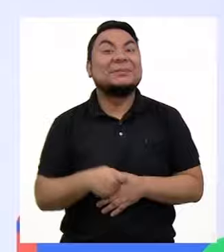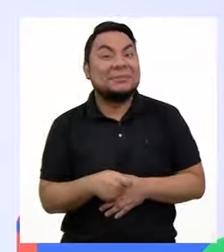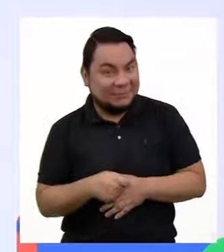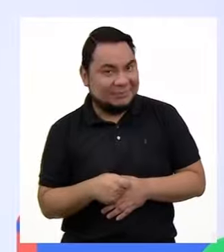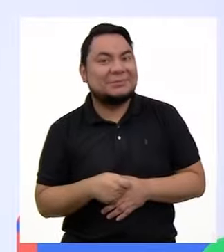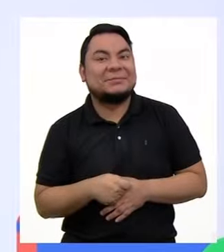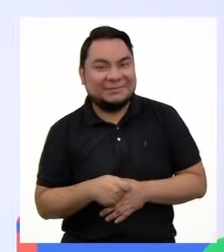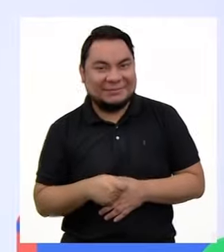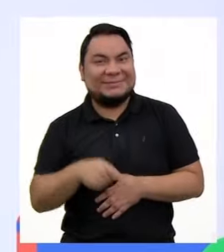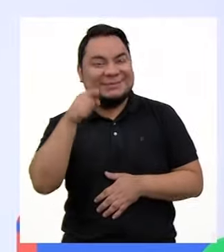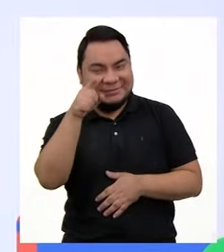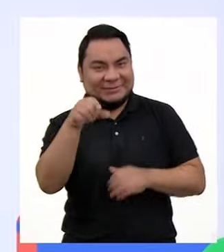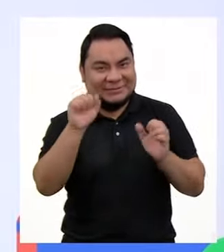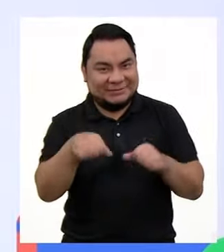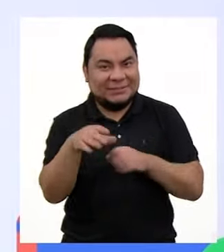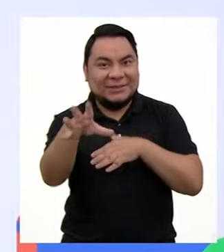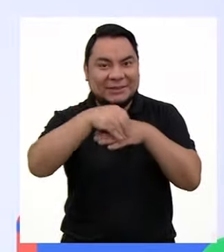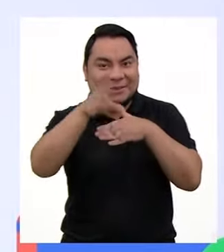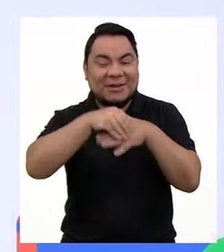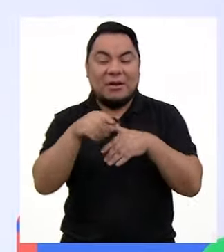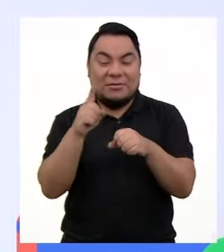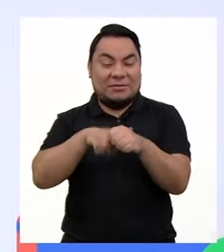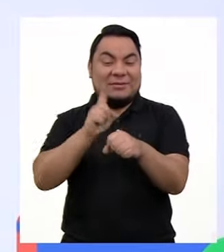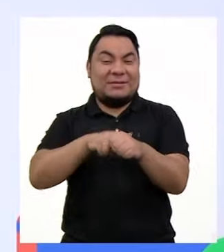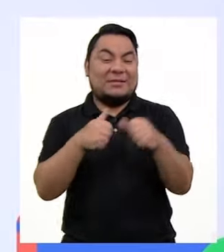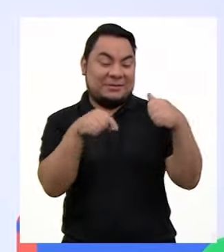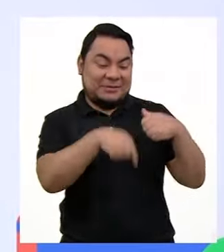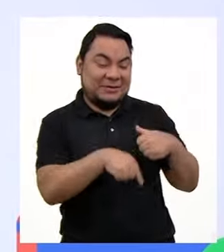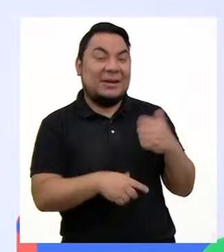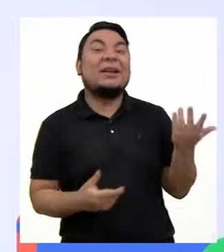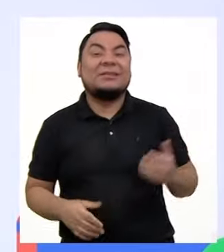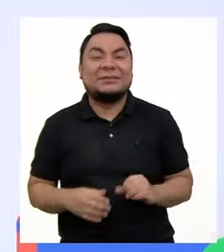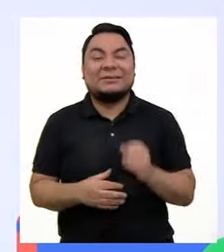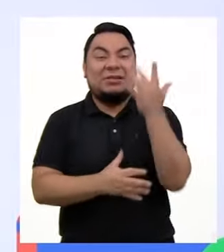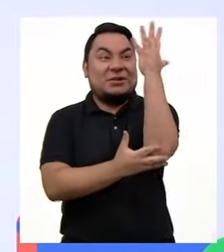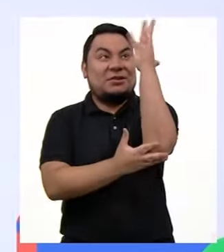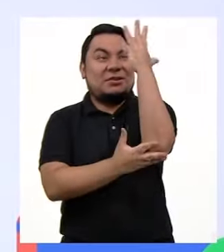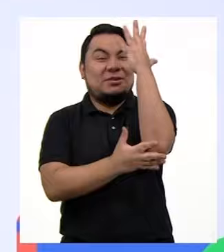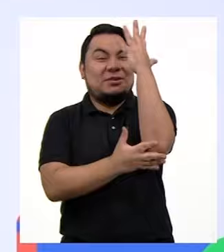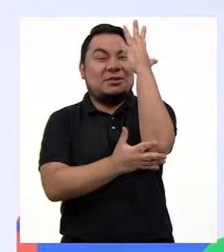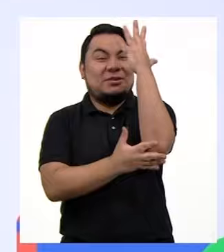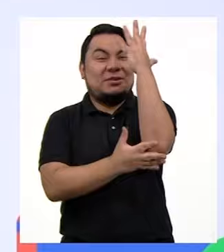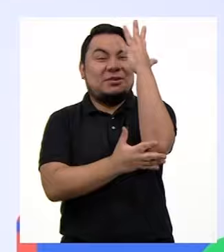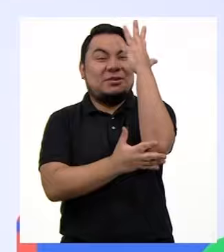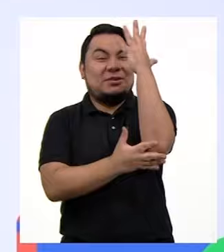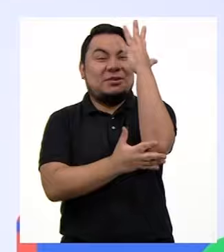están haciendo, lo mismo lo vamos a hacerlo ahora con la otra mano y la otra pierna. Y dice, vamos niñas.